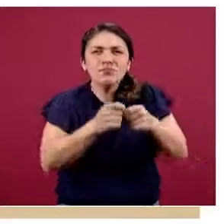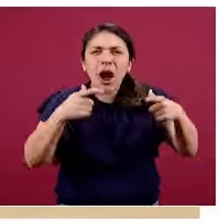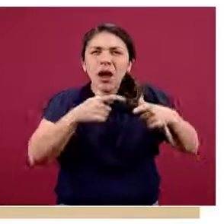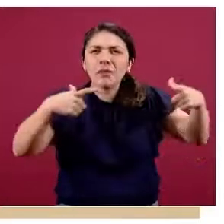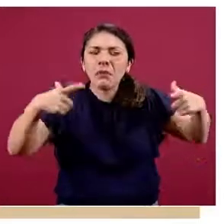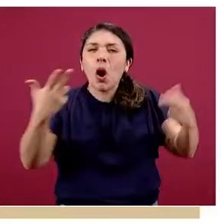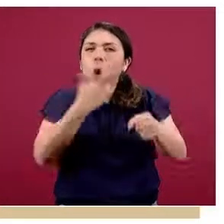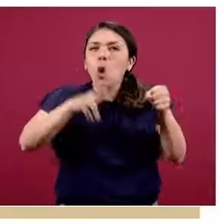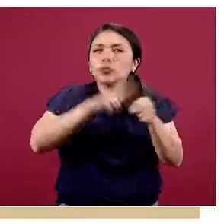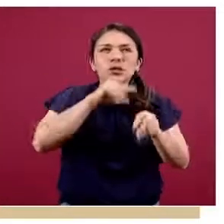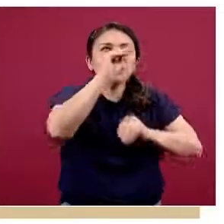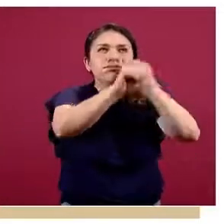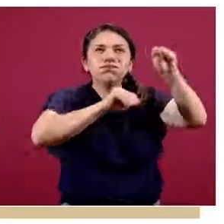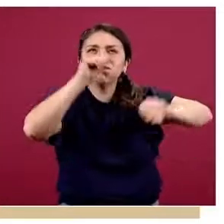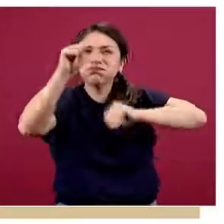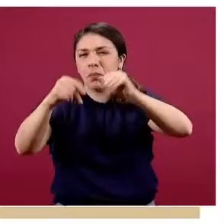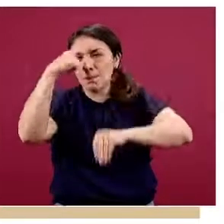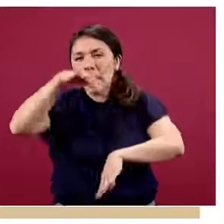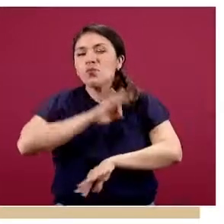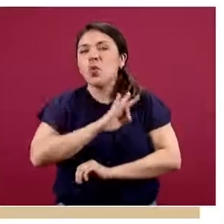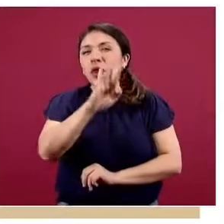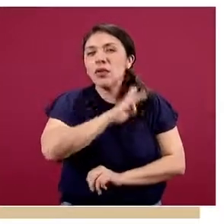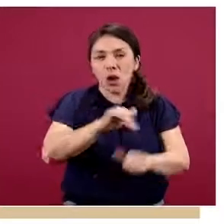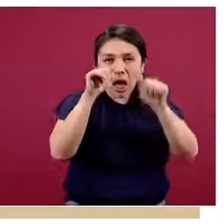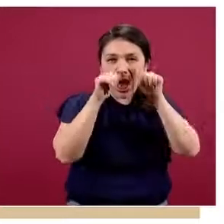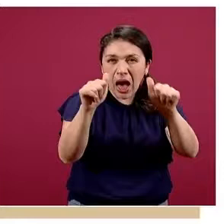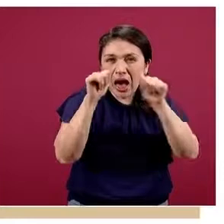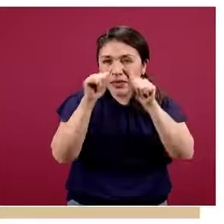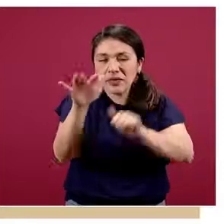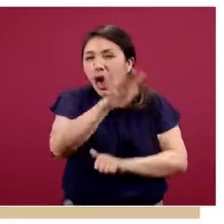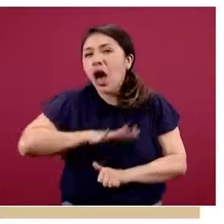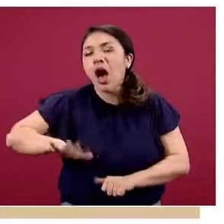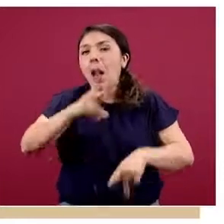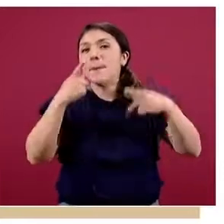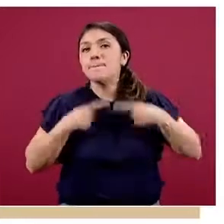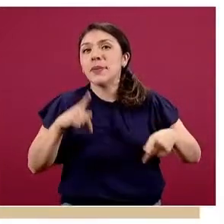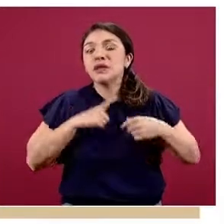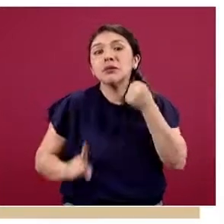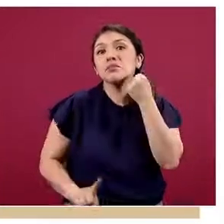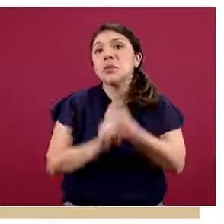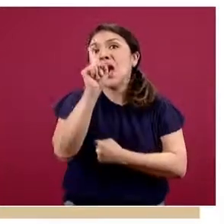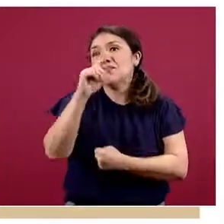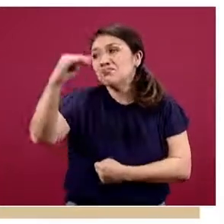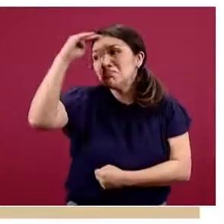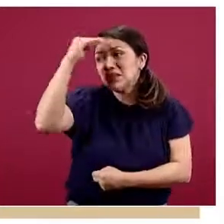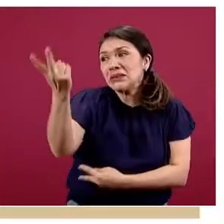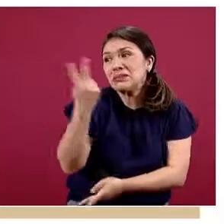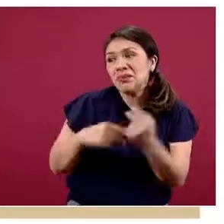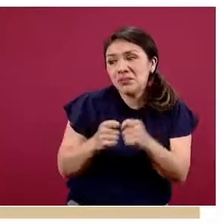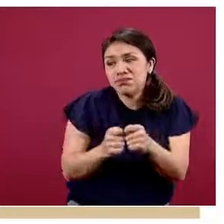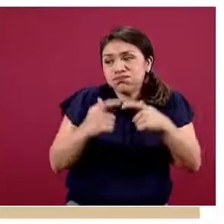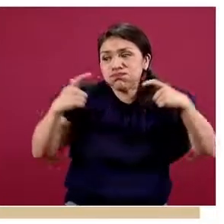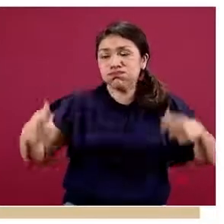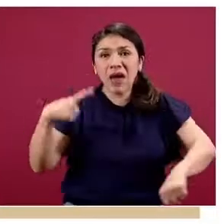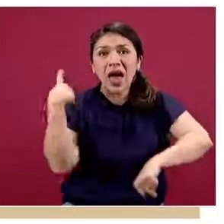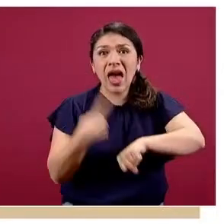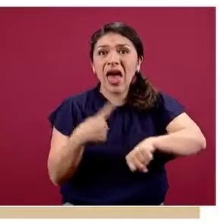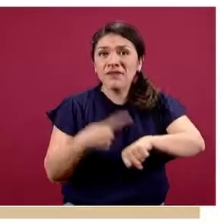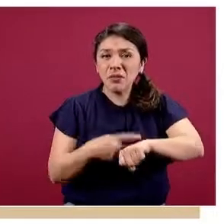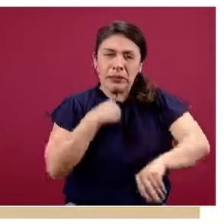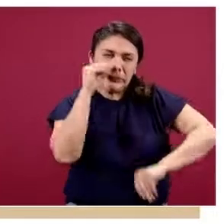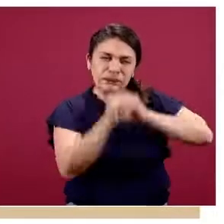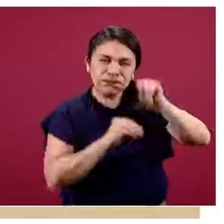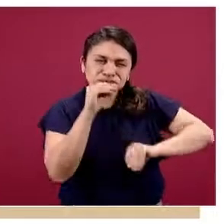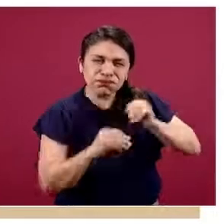nuestras capacidades para poder atender a esta población esperada de enfermos,